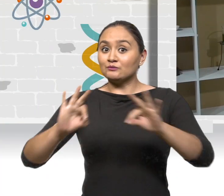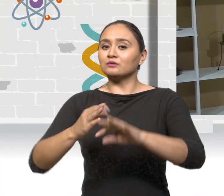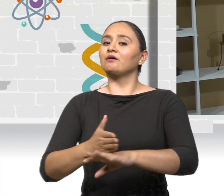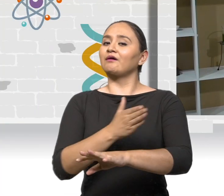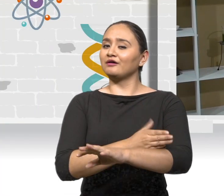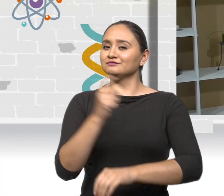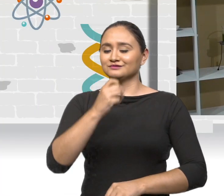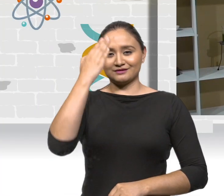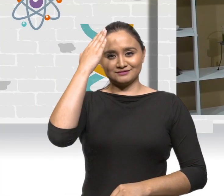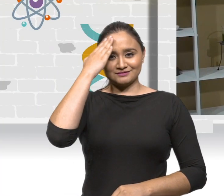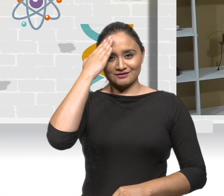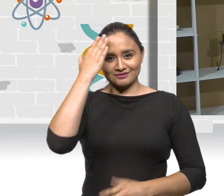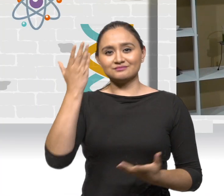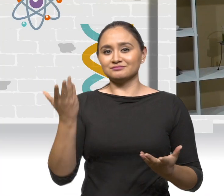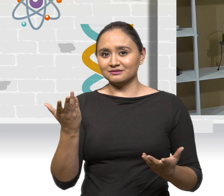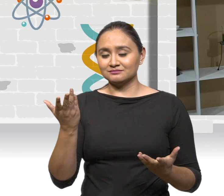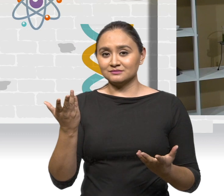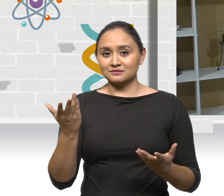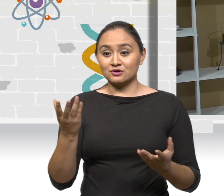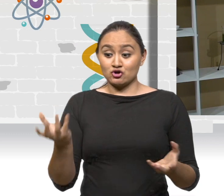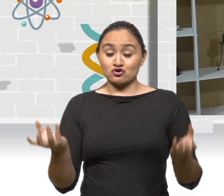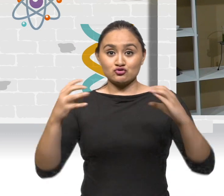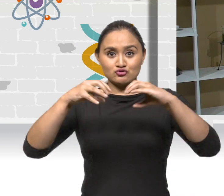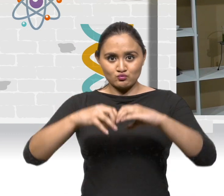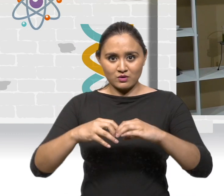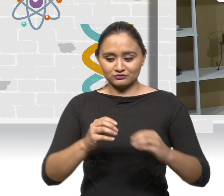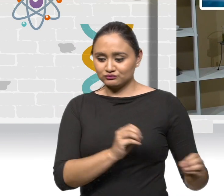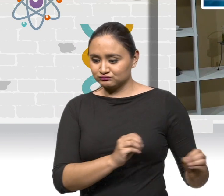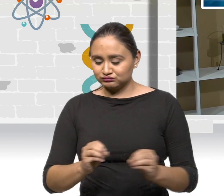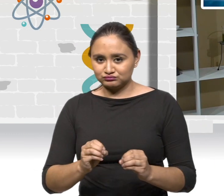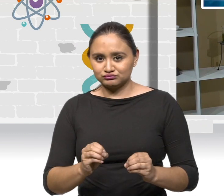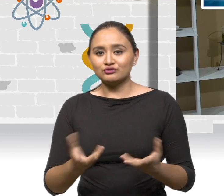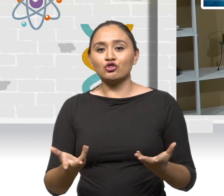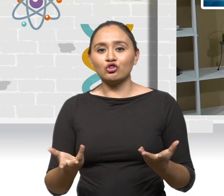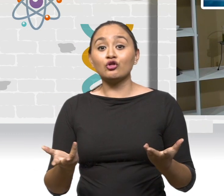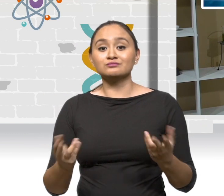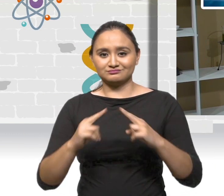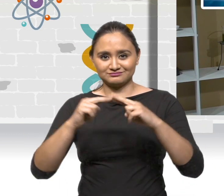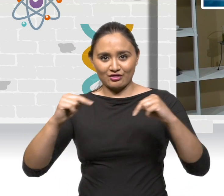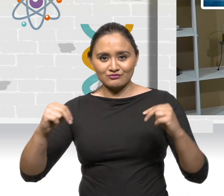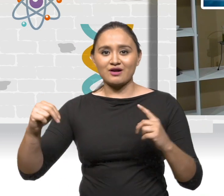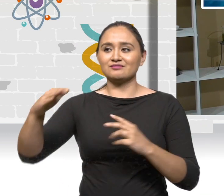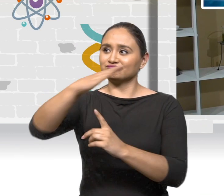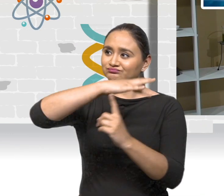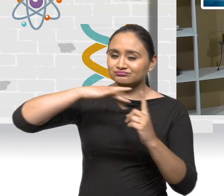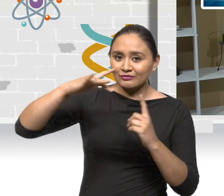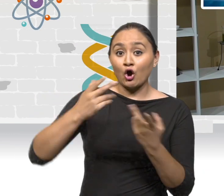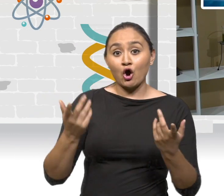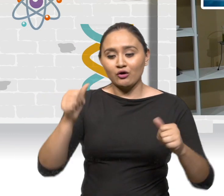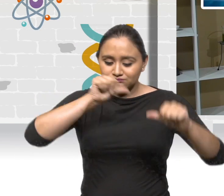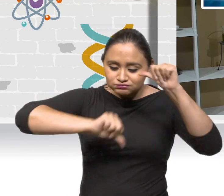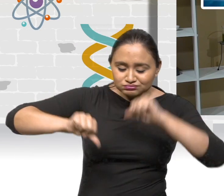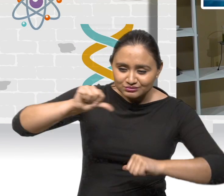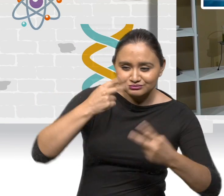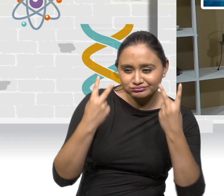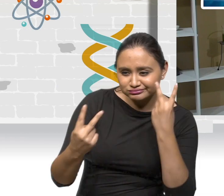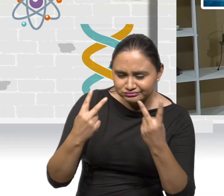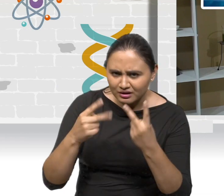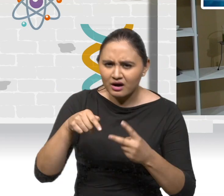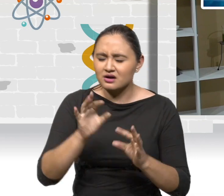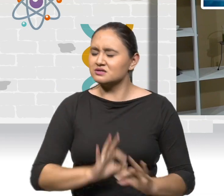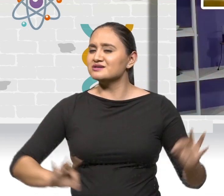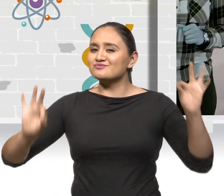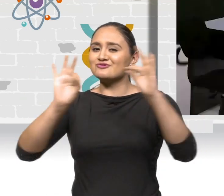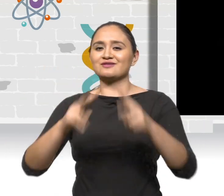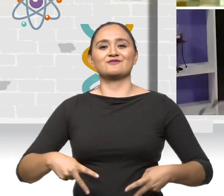Antes de comenzar la clase de hoy, debes recordar que los compuestos orgánicos los puedes encontrar de forma natural o sintetizados en un laboratorio y son